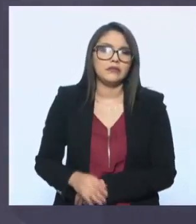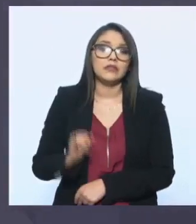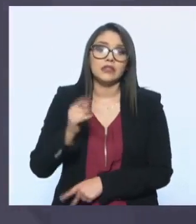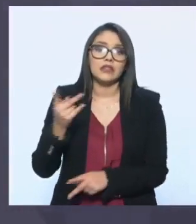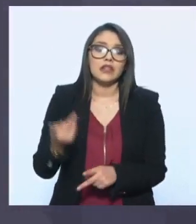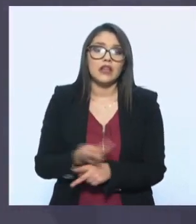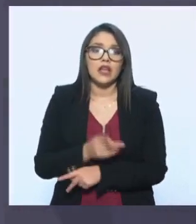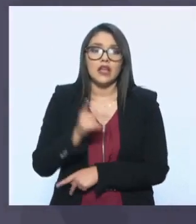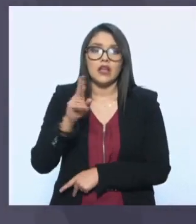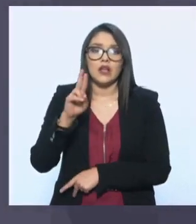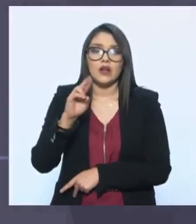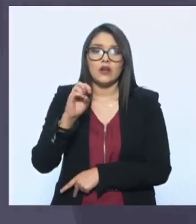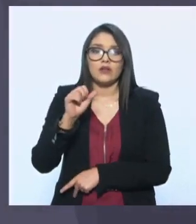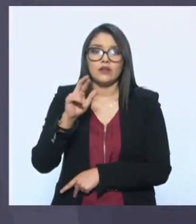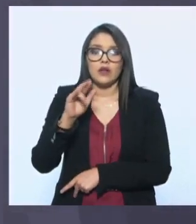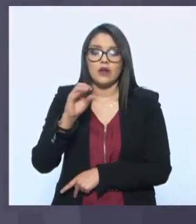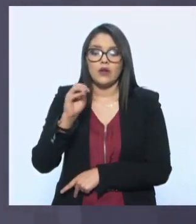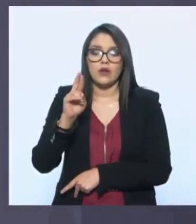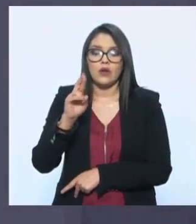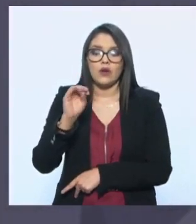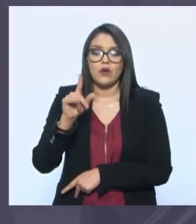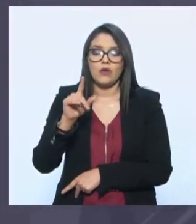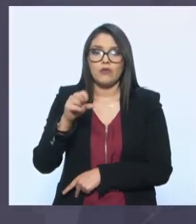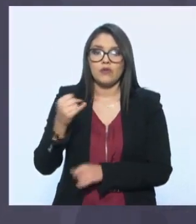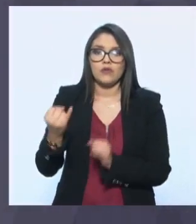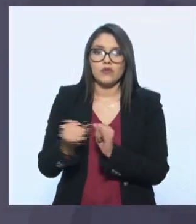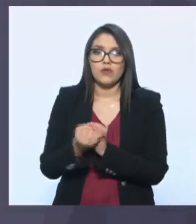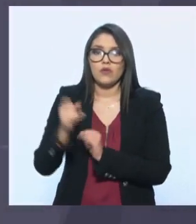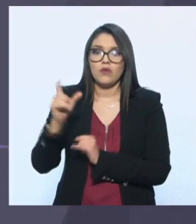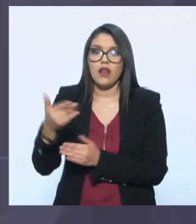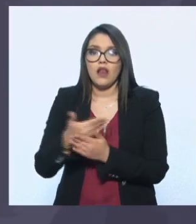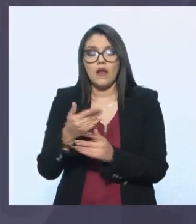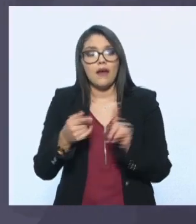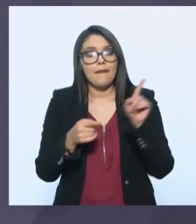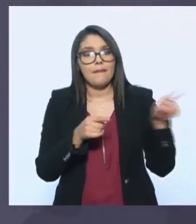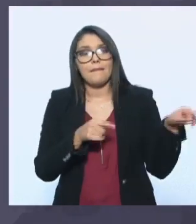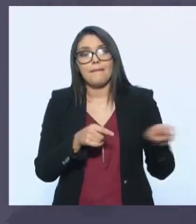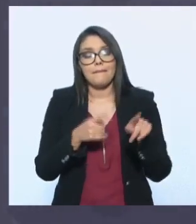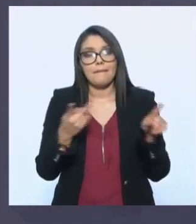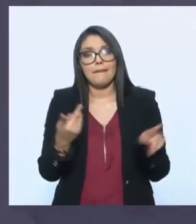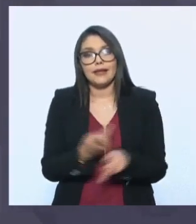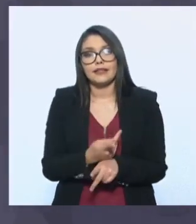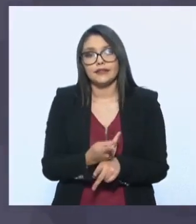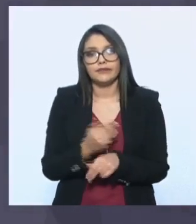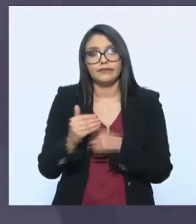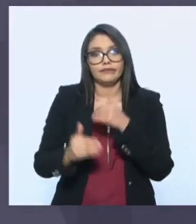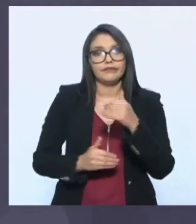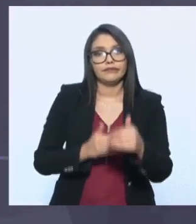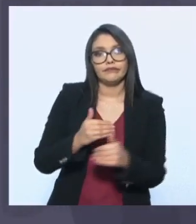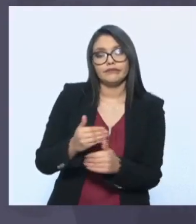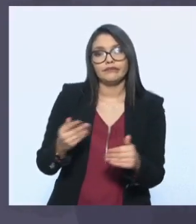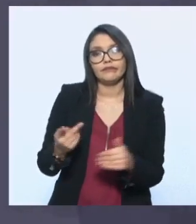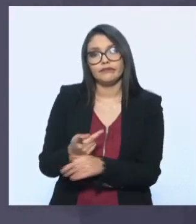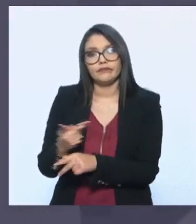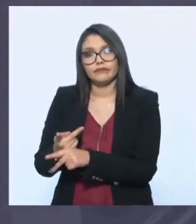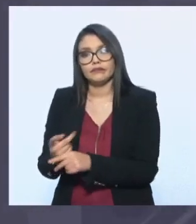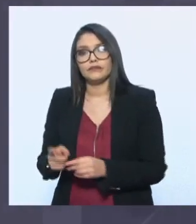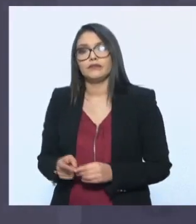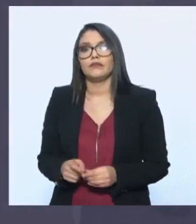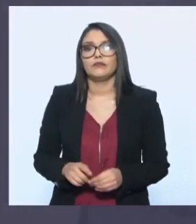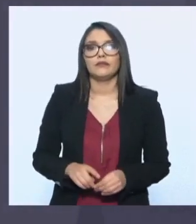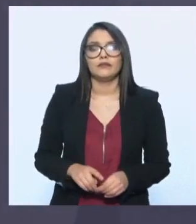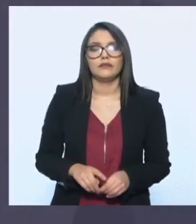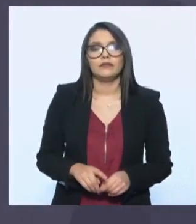está en prisión, como ahora ellos que les acaban de echar el guante. Vamos a ver cómo se desarrolla este proceso, este